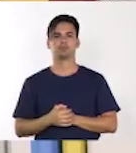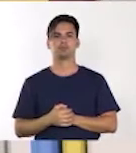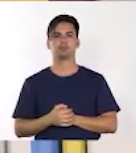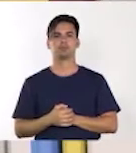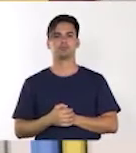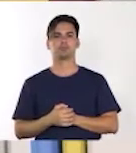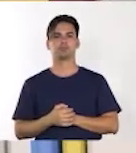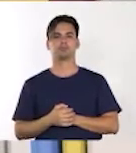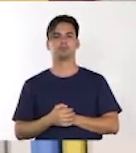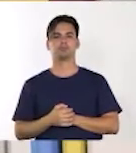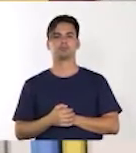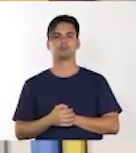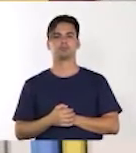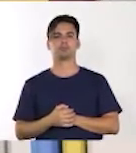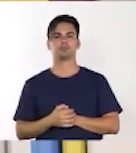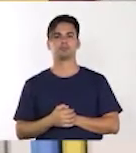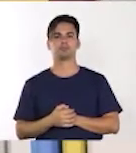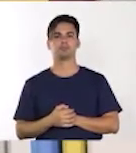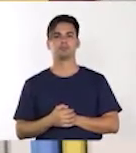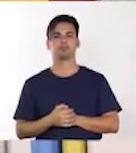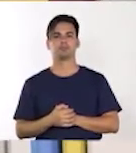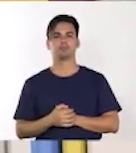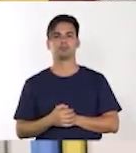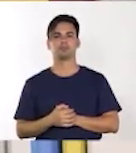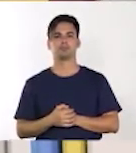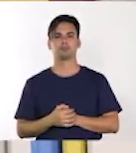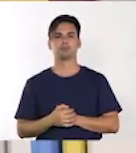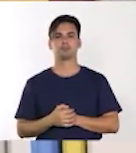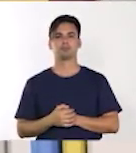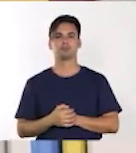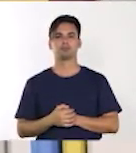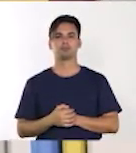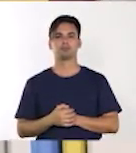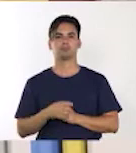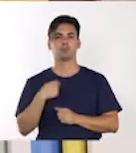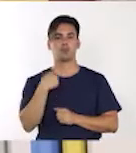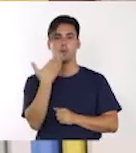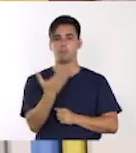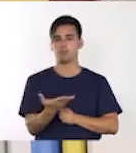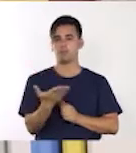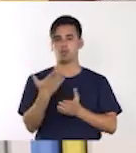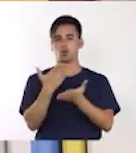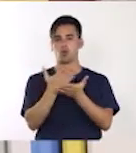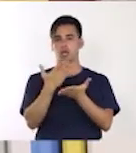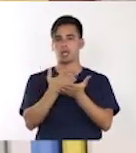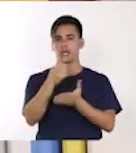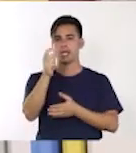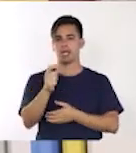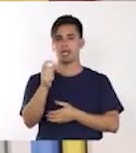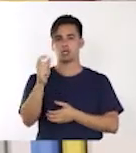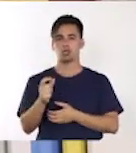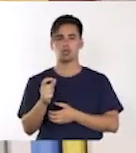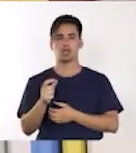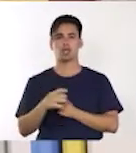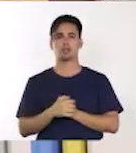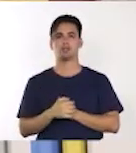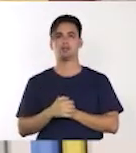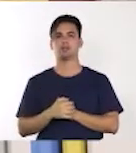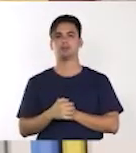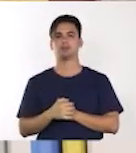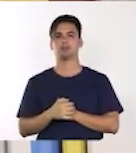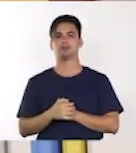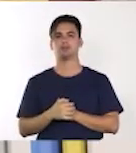Antes de entrar a sexto y octavo semestre, les pido a los estudiantes de quinto y